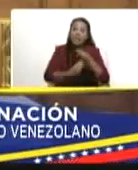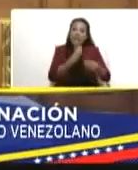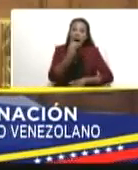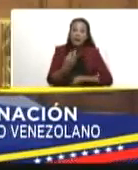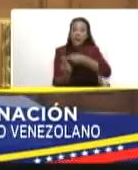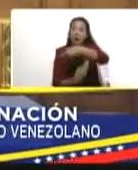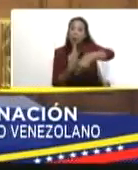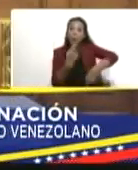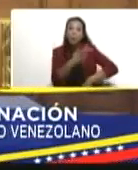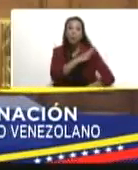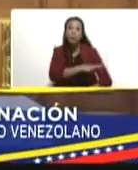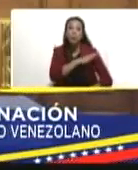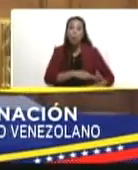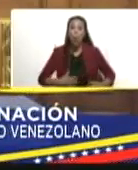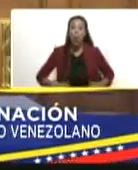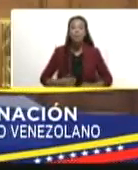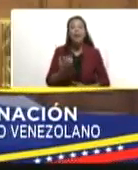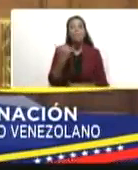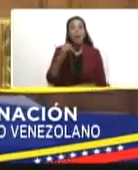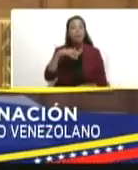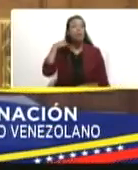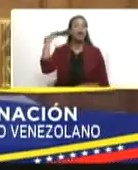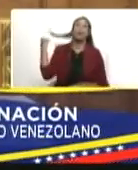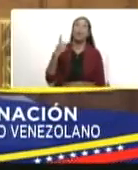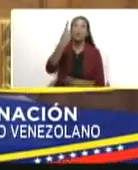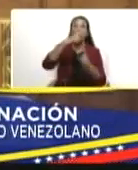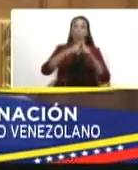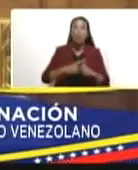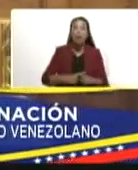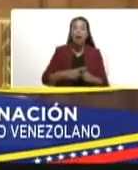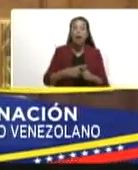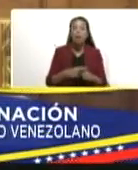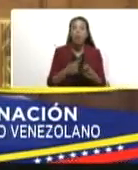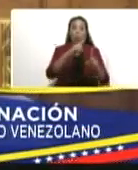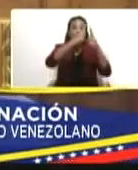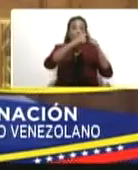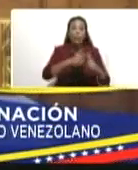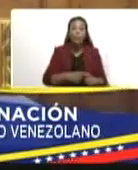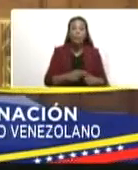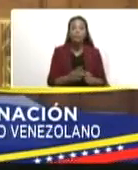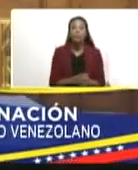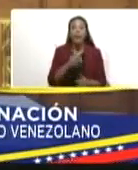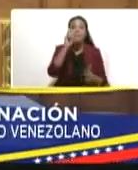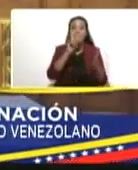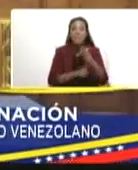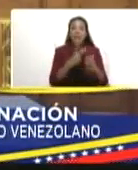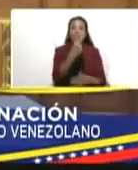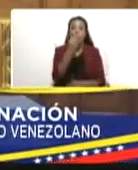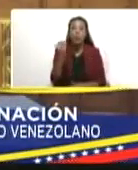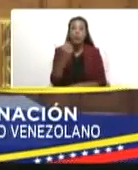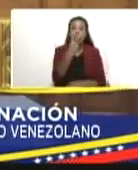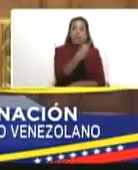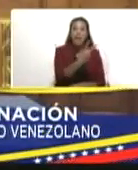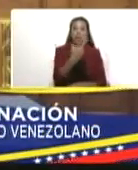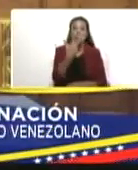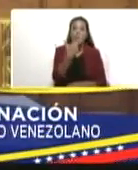más se implantaron un total de 1226